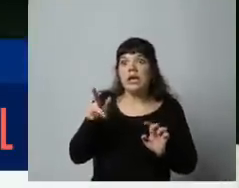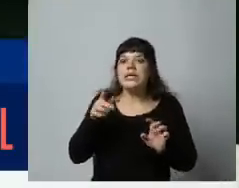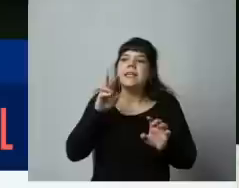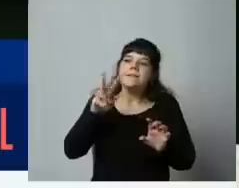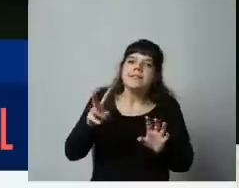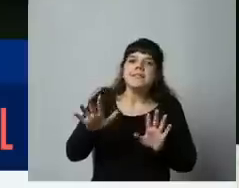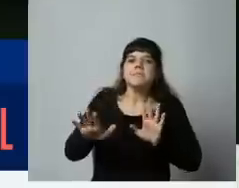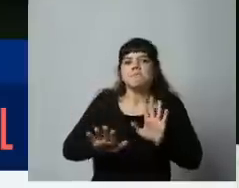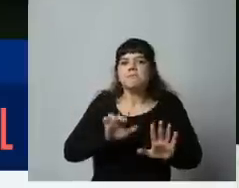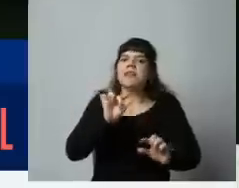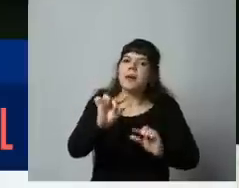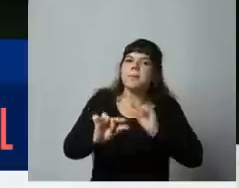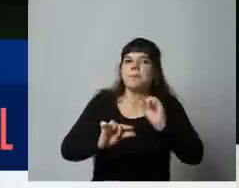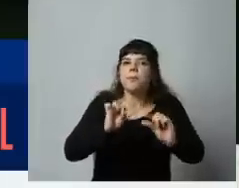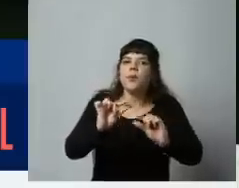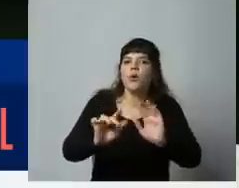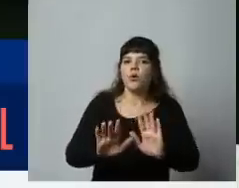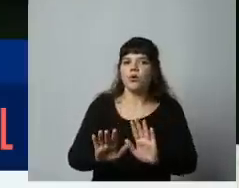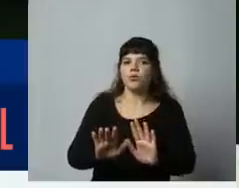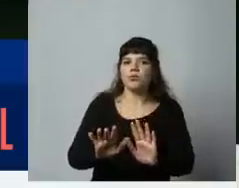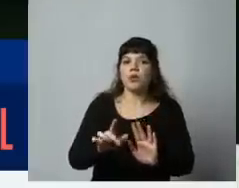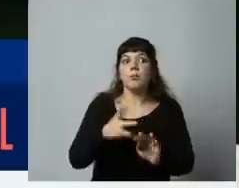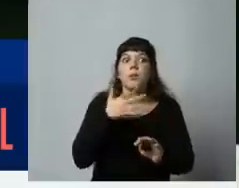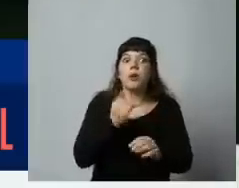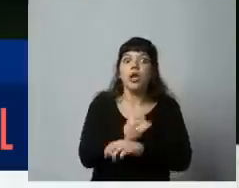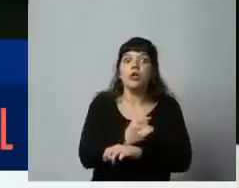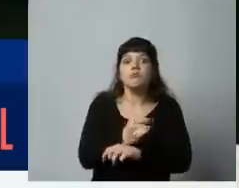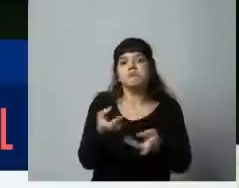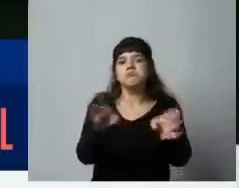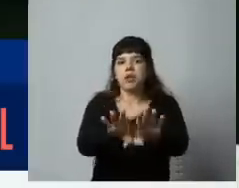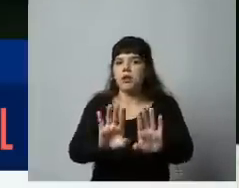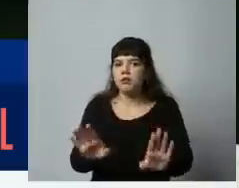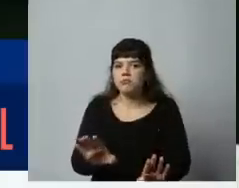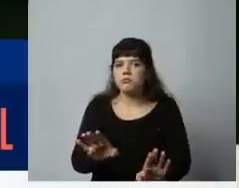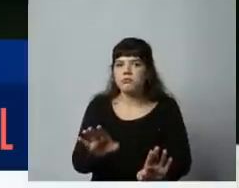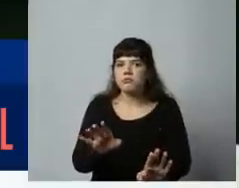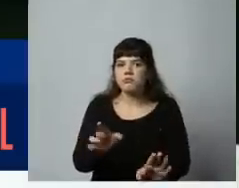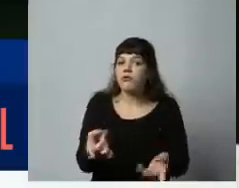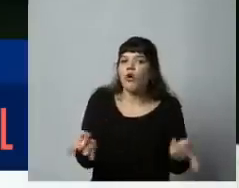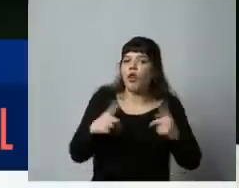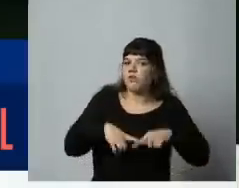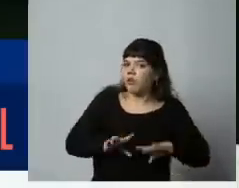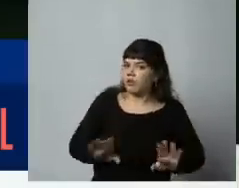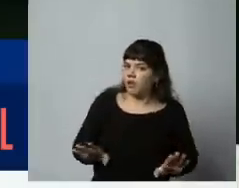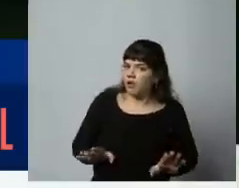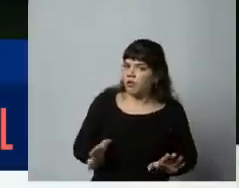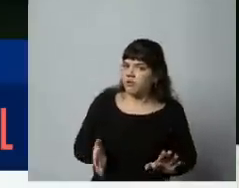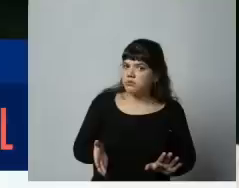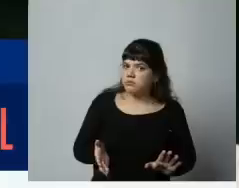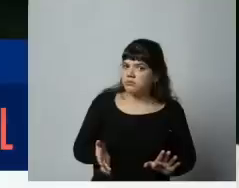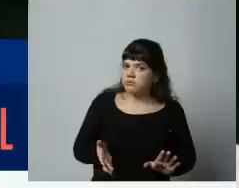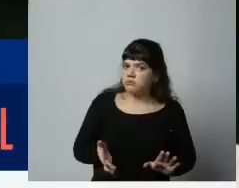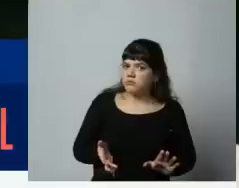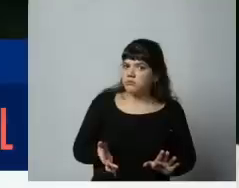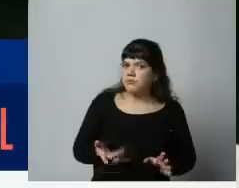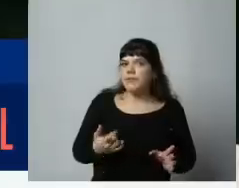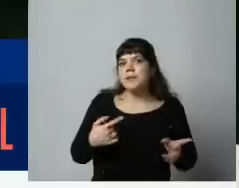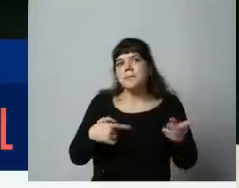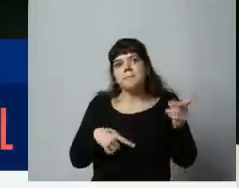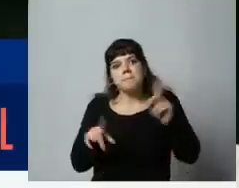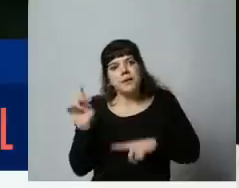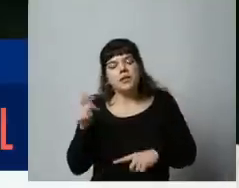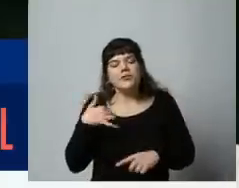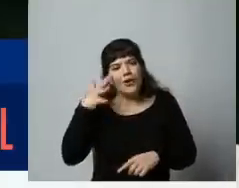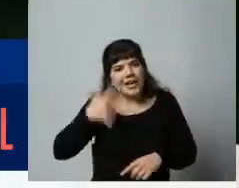ver avancemos y vamos viendo y ante el menor error no hay problema retroceder Ahora yo creo